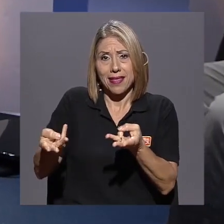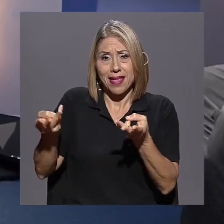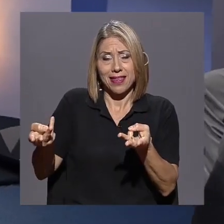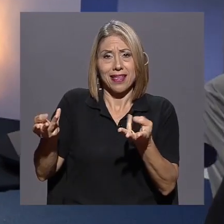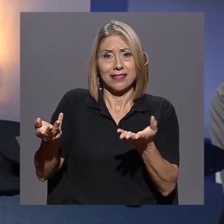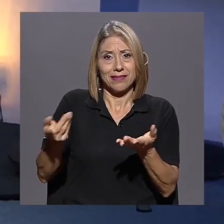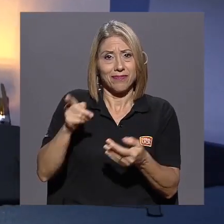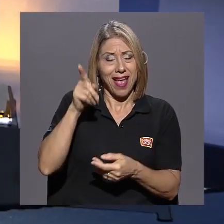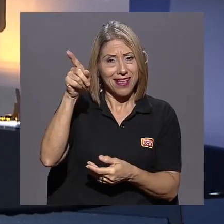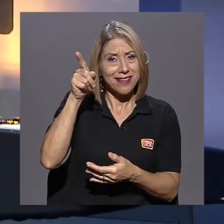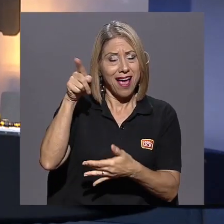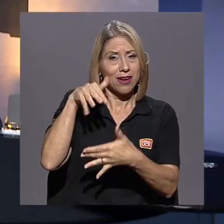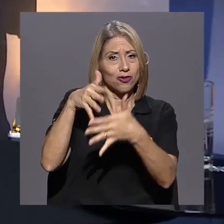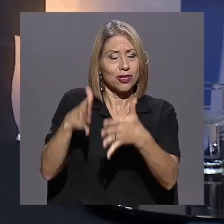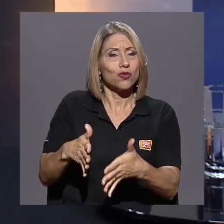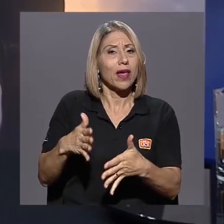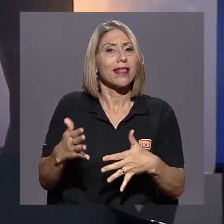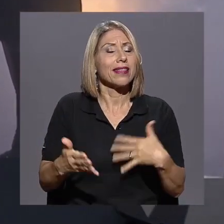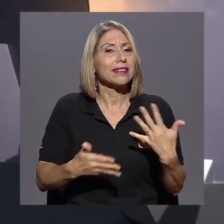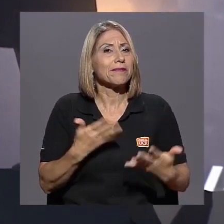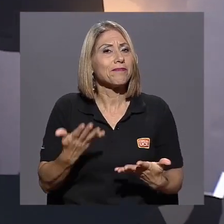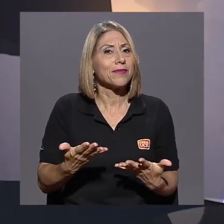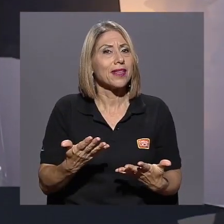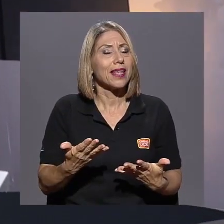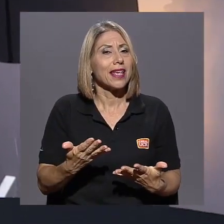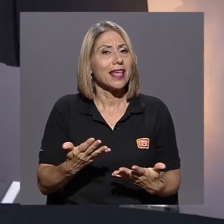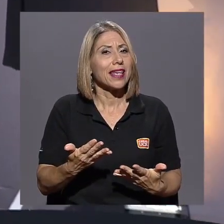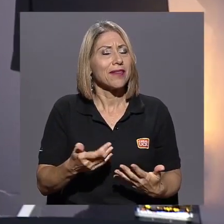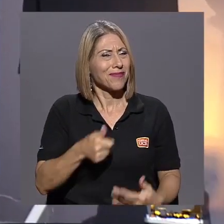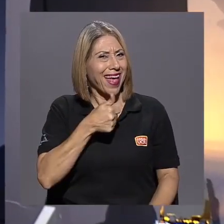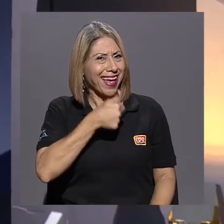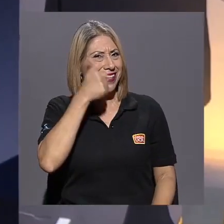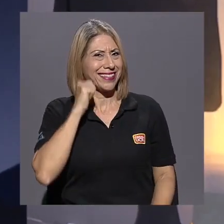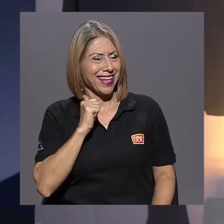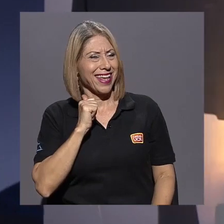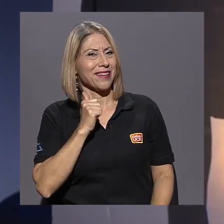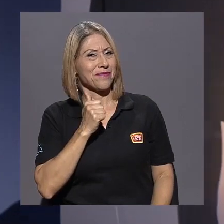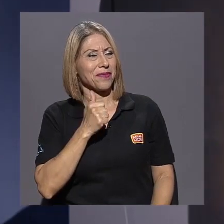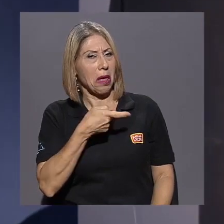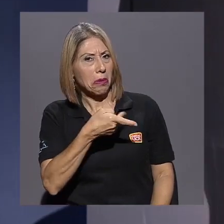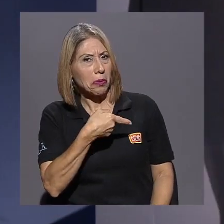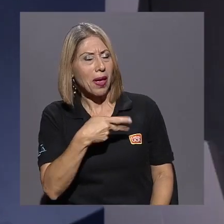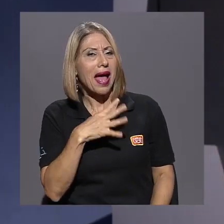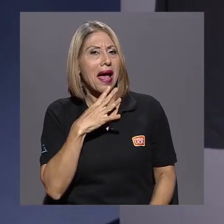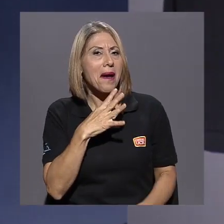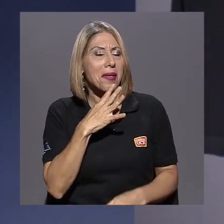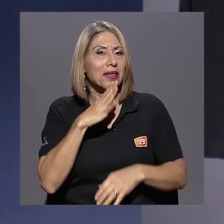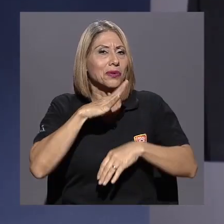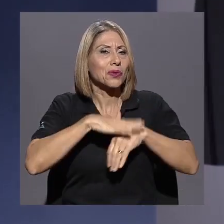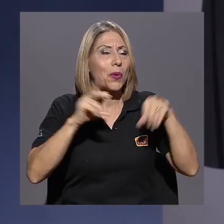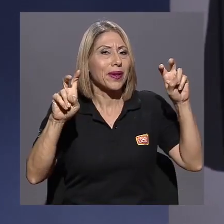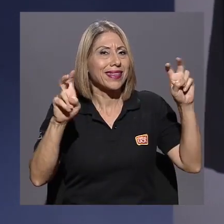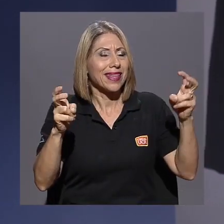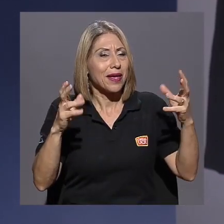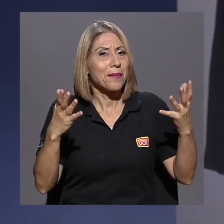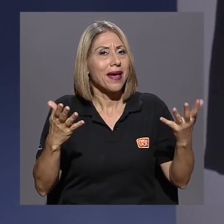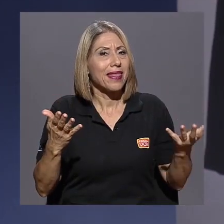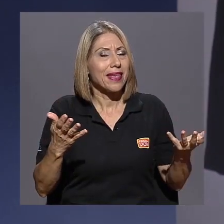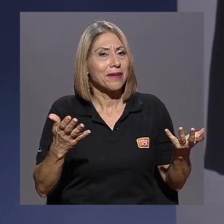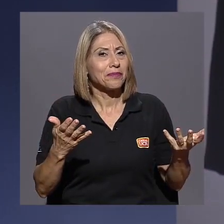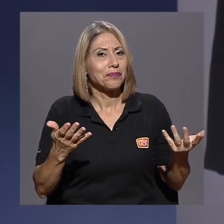estudiantes ayer estábamos conversando un poco también sobre el tema de